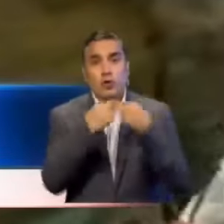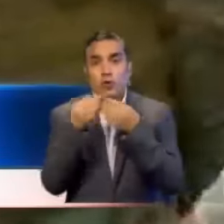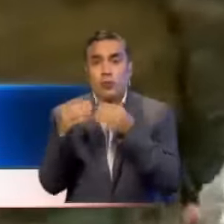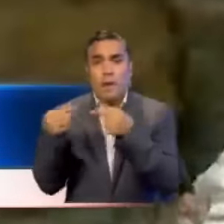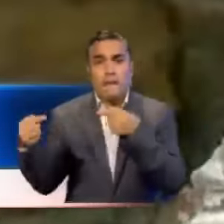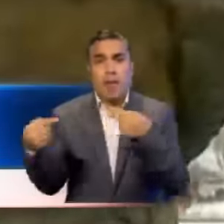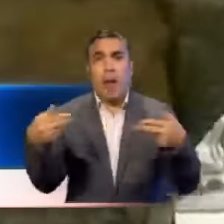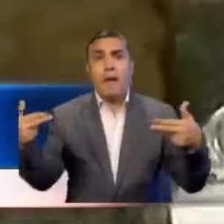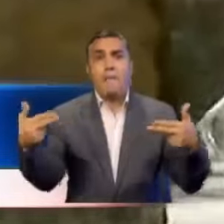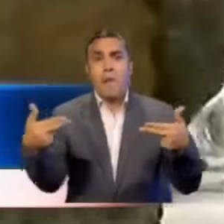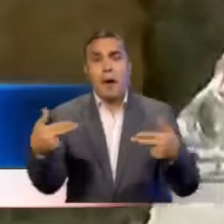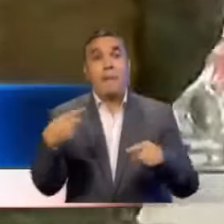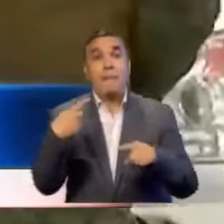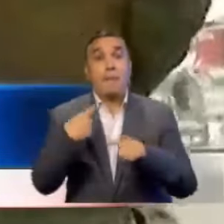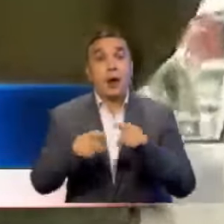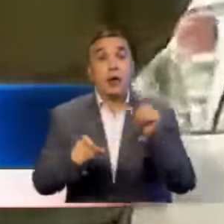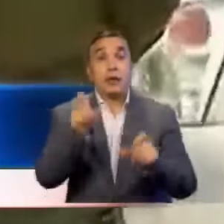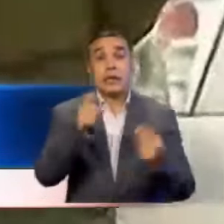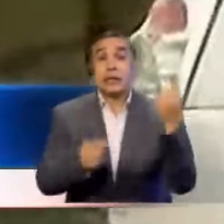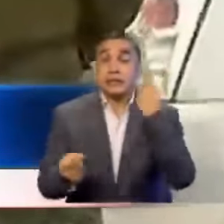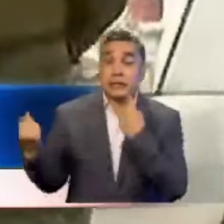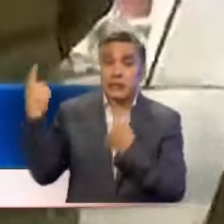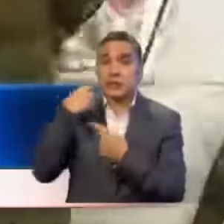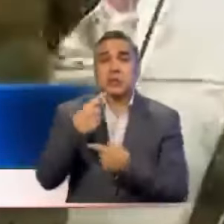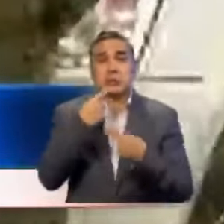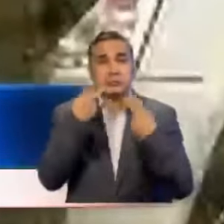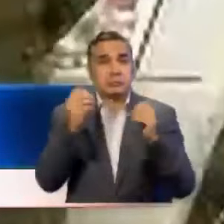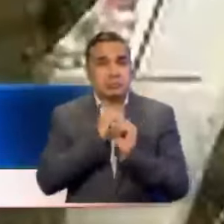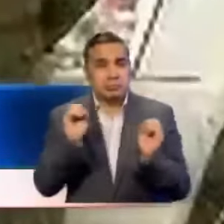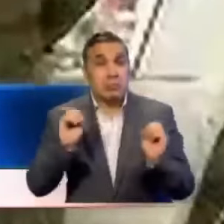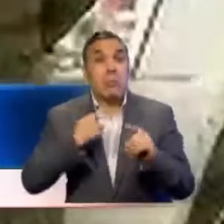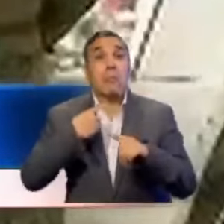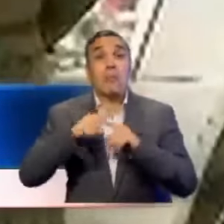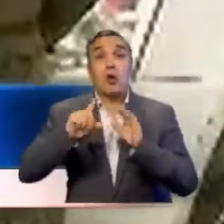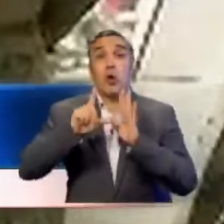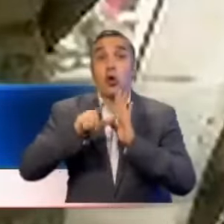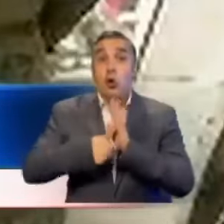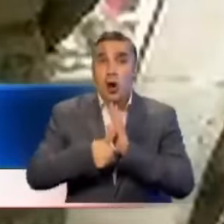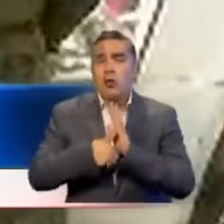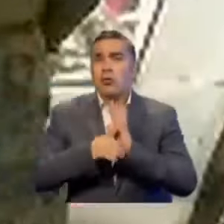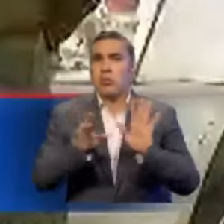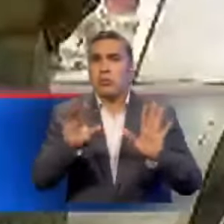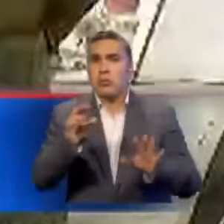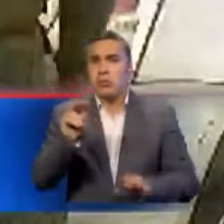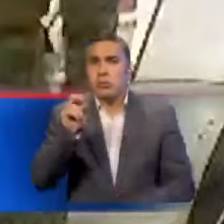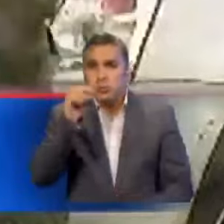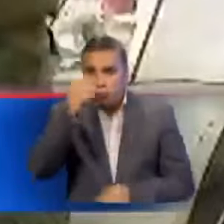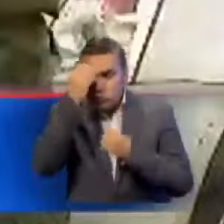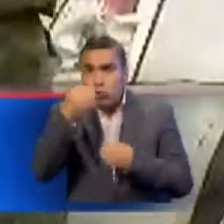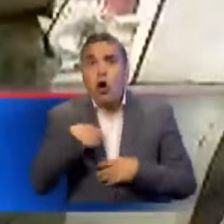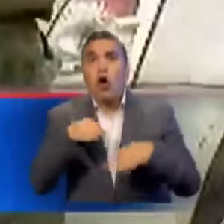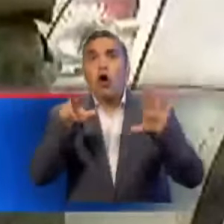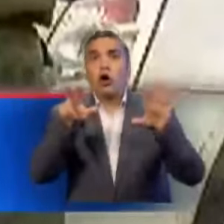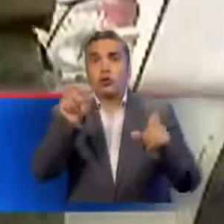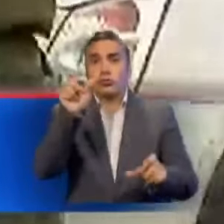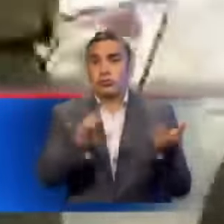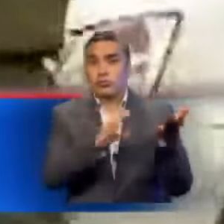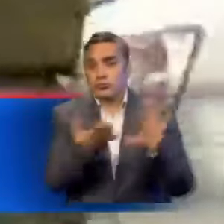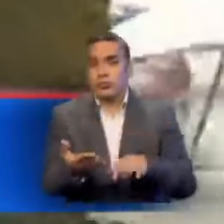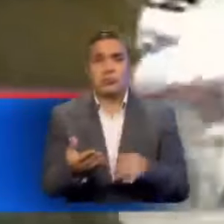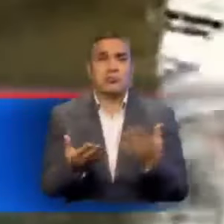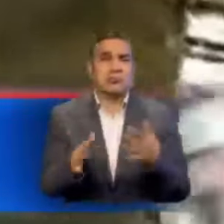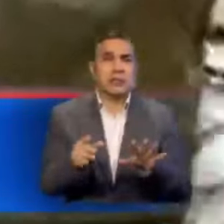pero no mencionó personas heridas, personas fallecidas. Luego, pues ya de manera general se obtuvo esta información de 8 personas fallecidas, al